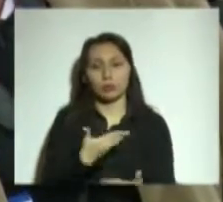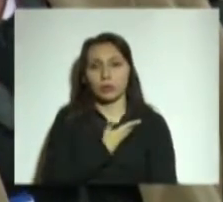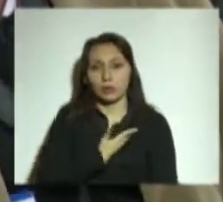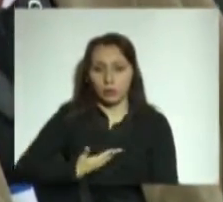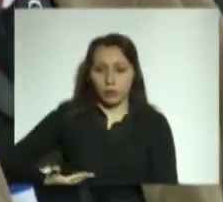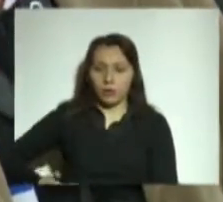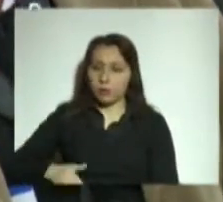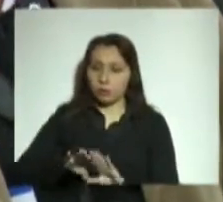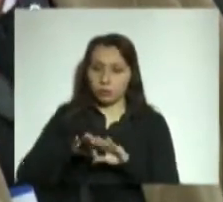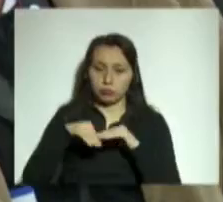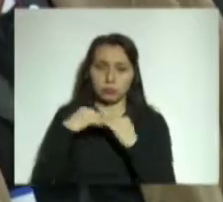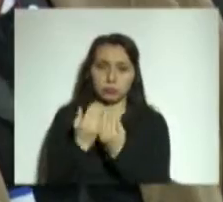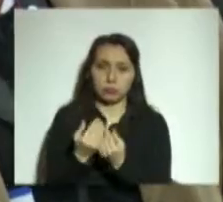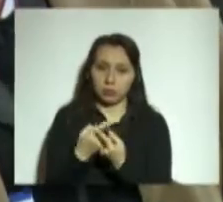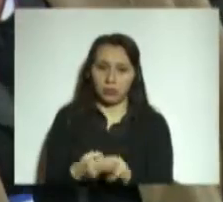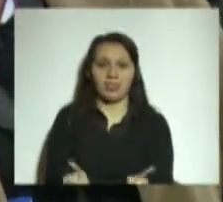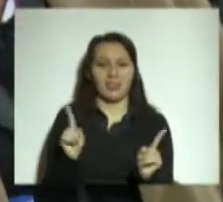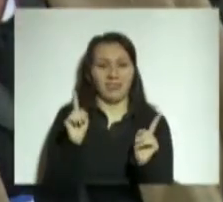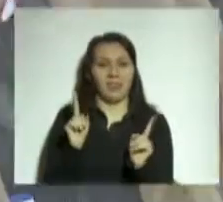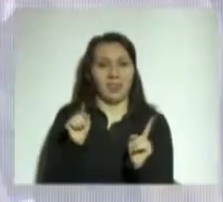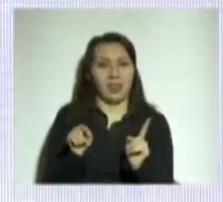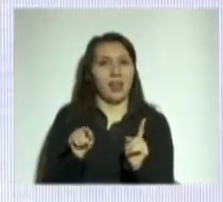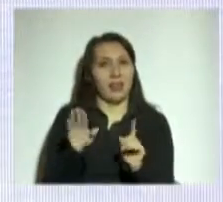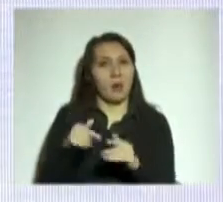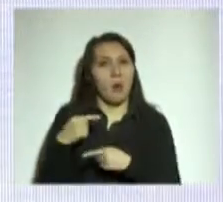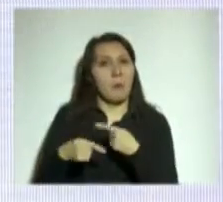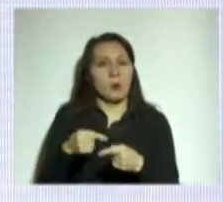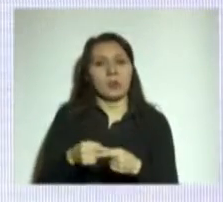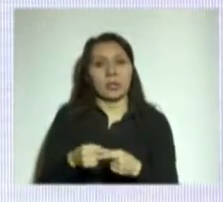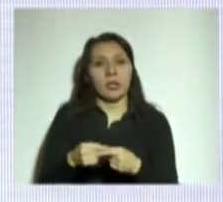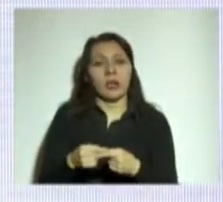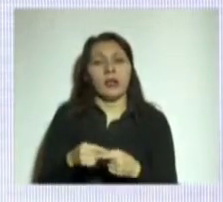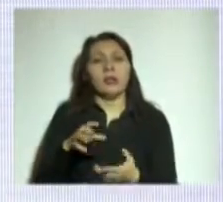gobernanza totalmente diferentes a los procesos